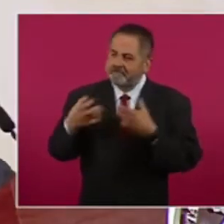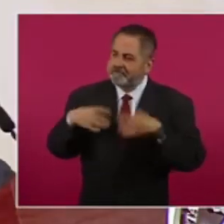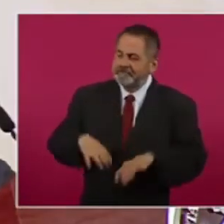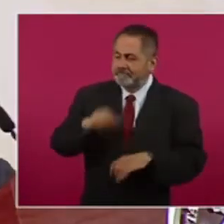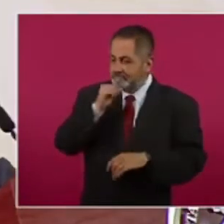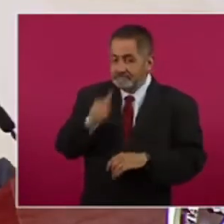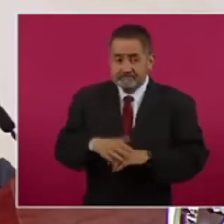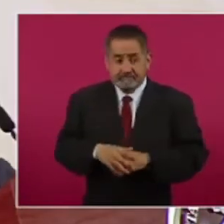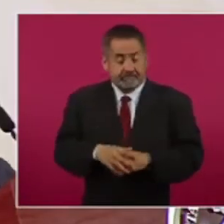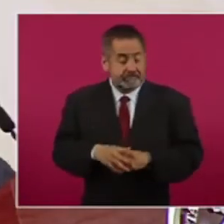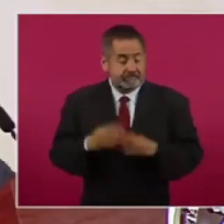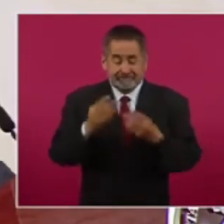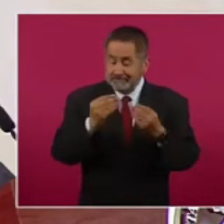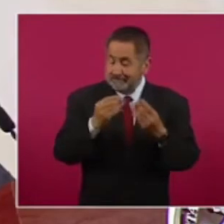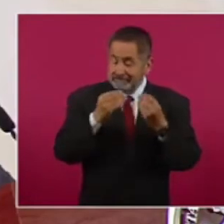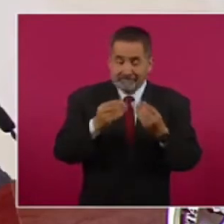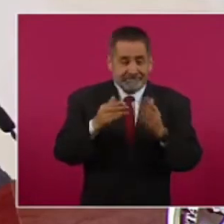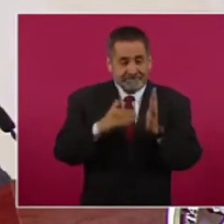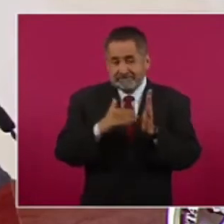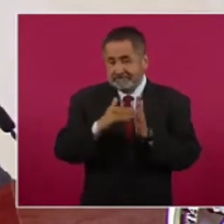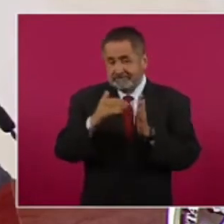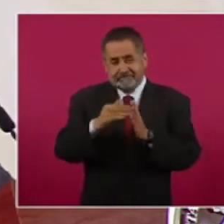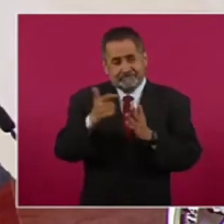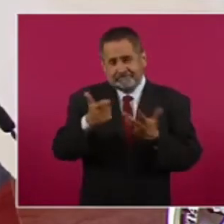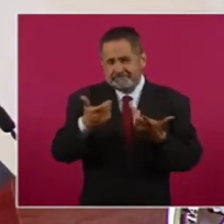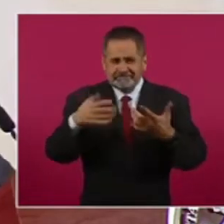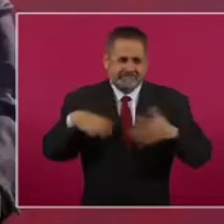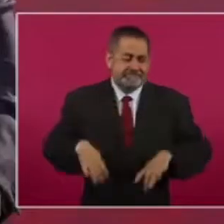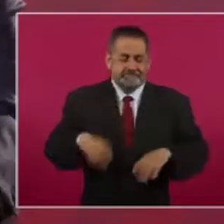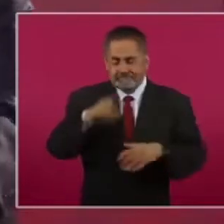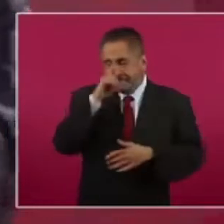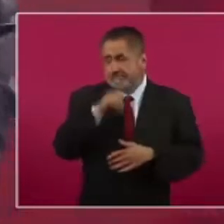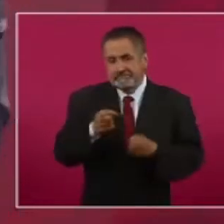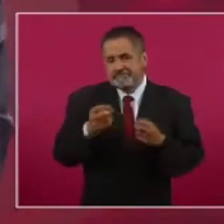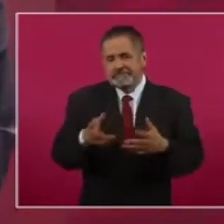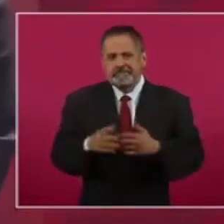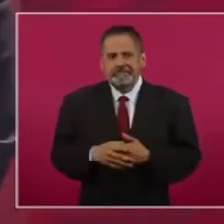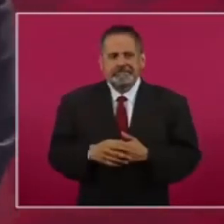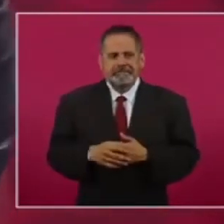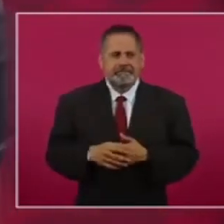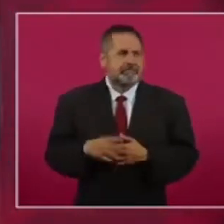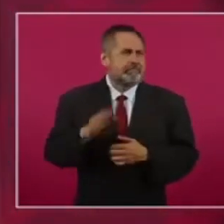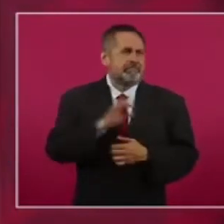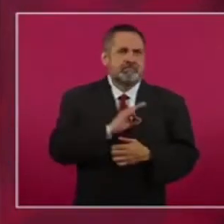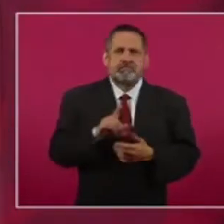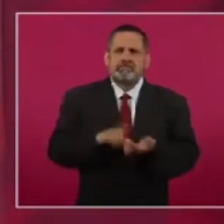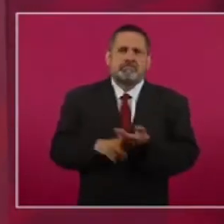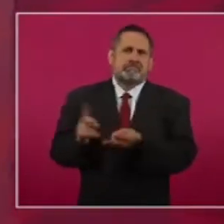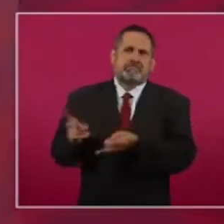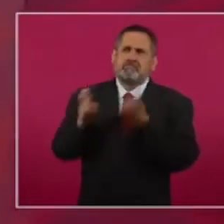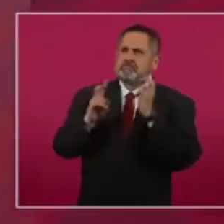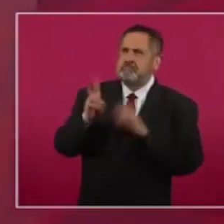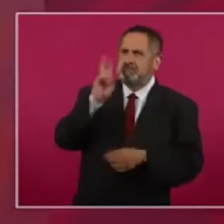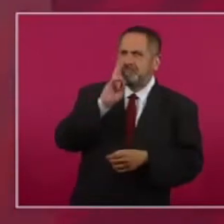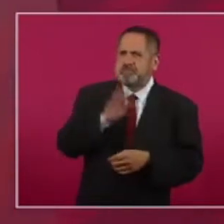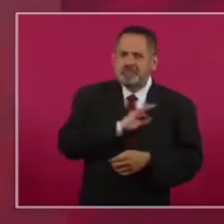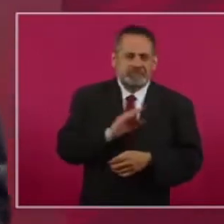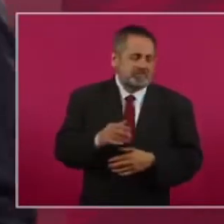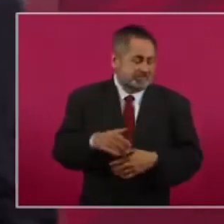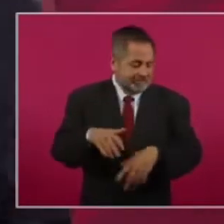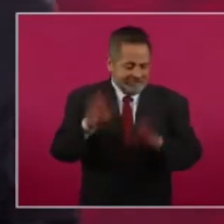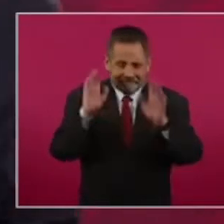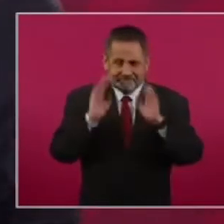Y como era muchísimo dinero, estamos hablando de un asalto, de un robo, pues